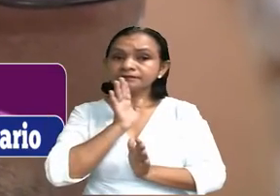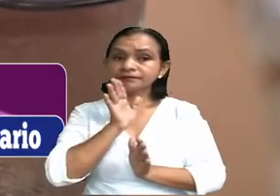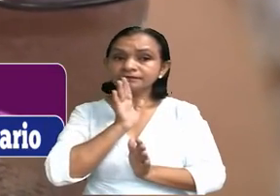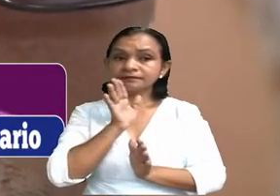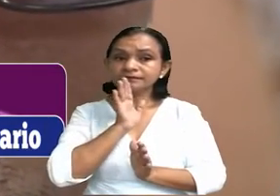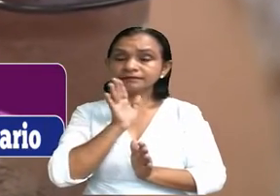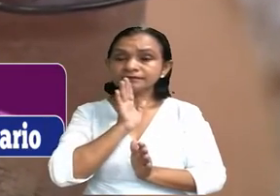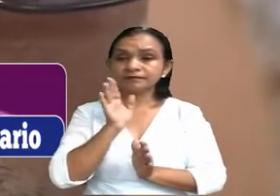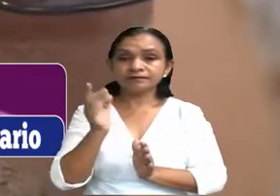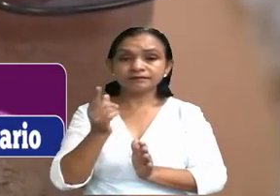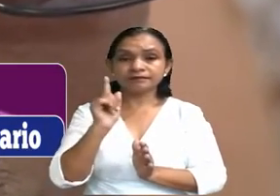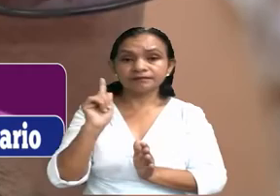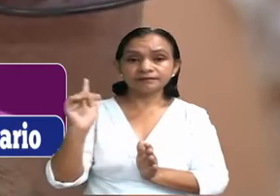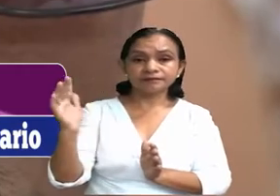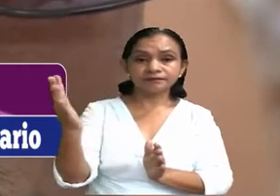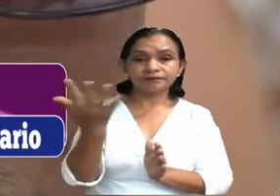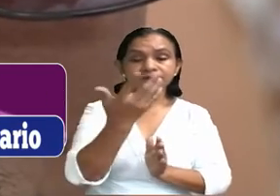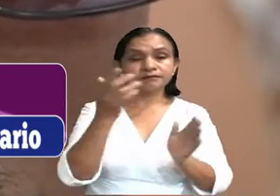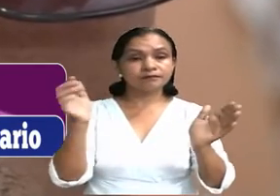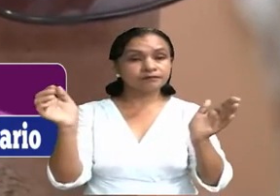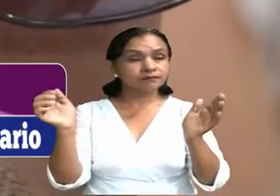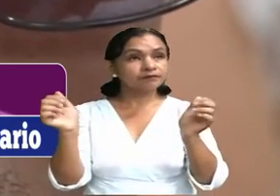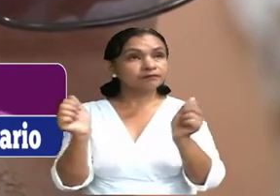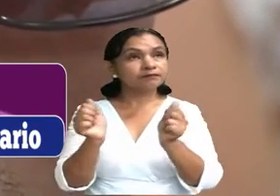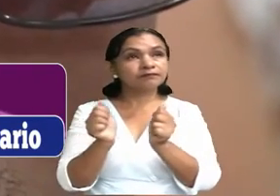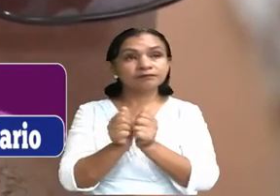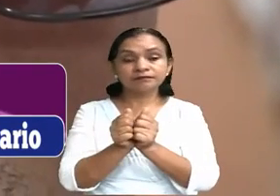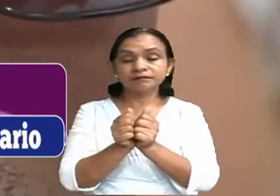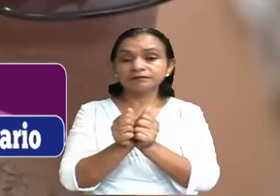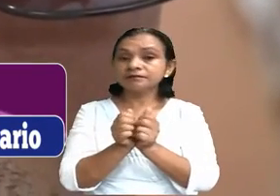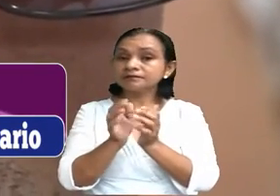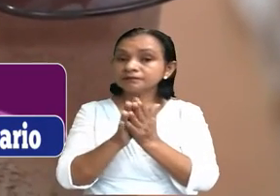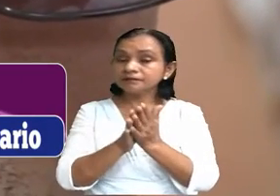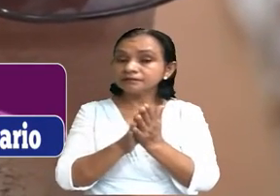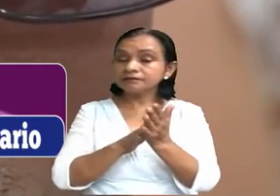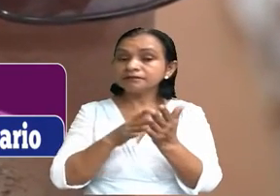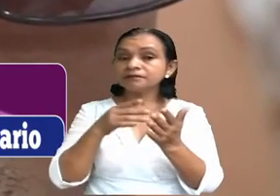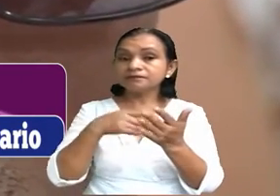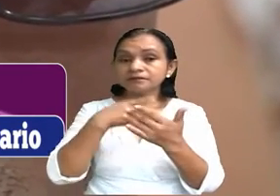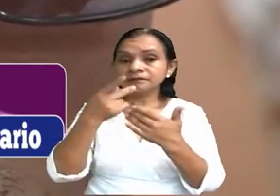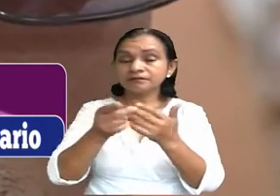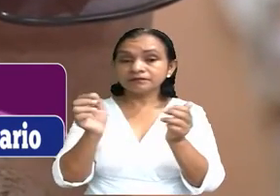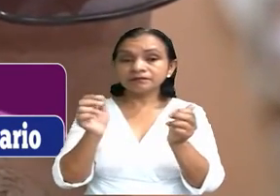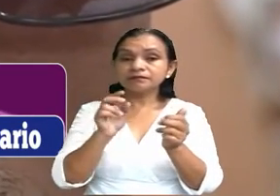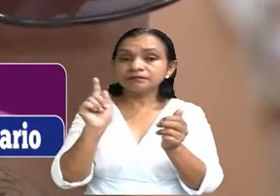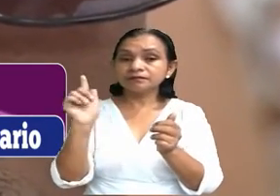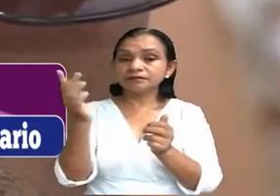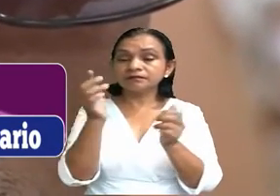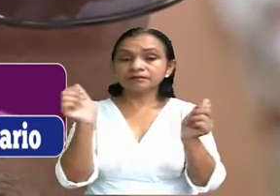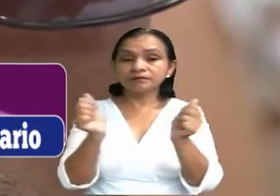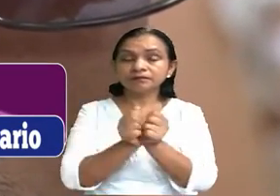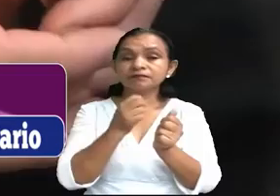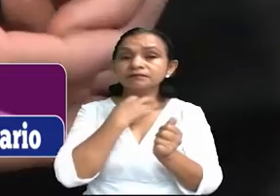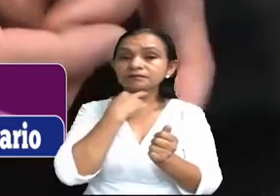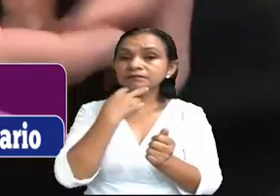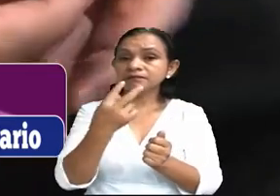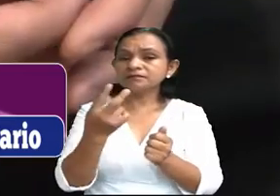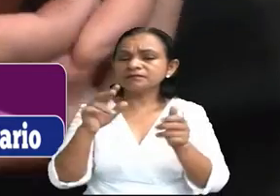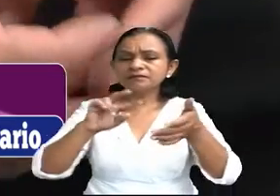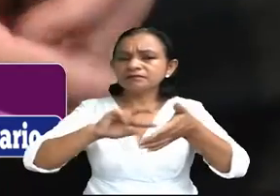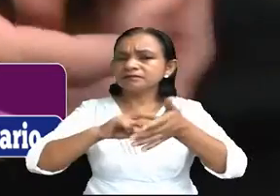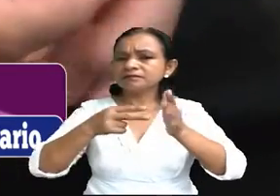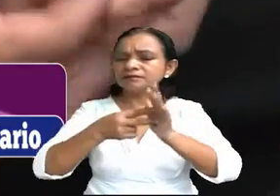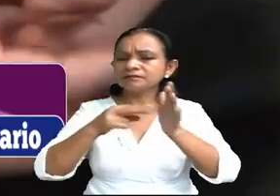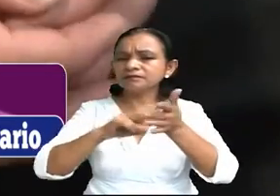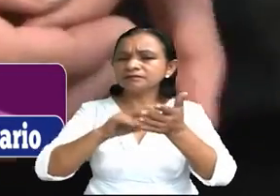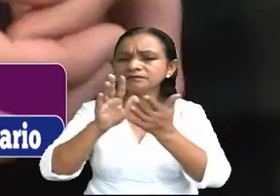la conversación en el programa Todos con Vos, sin embargo, para quienes no conocemos un poquito a profundidad lo que implica a nivel individual, qué significa